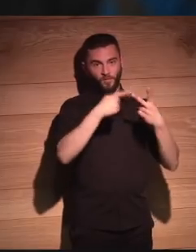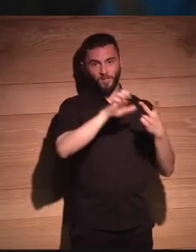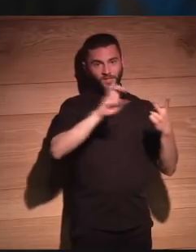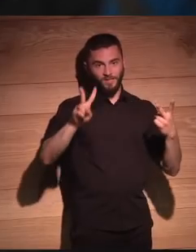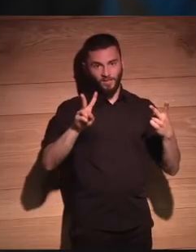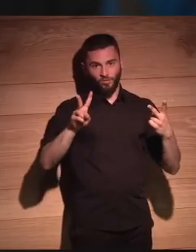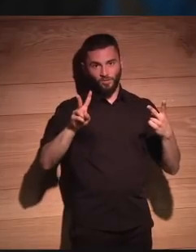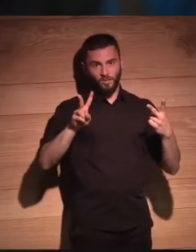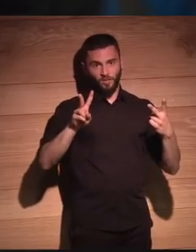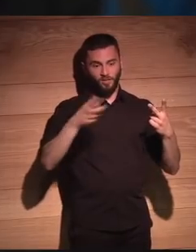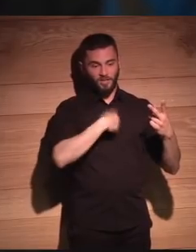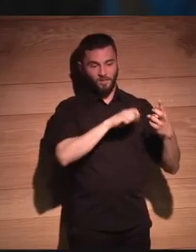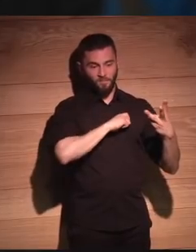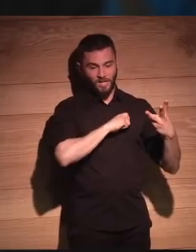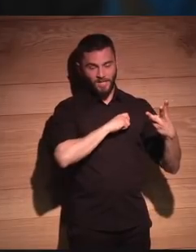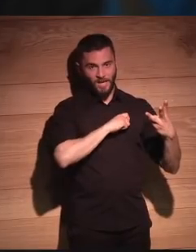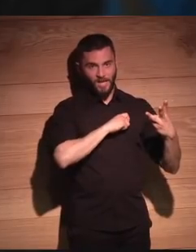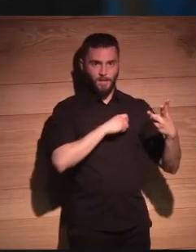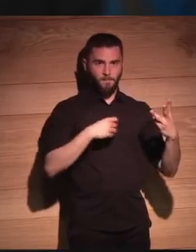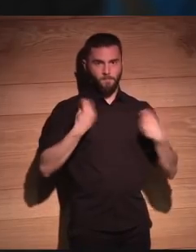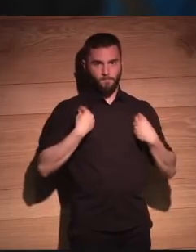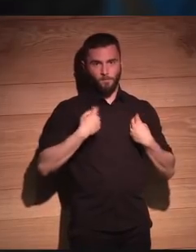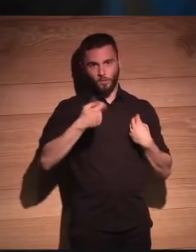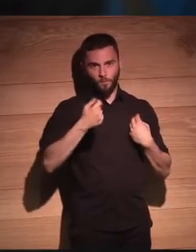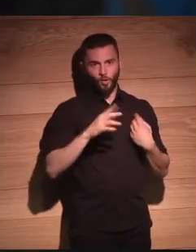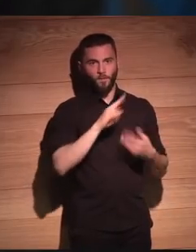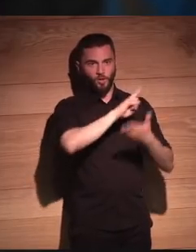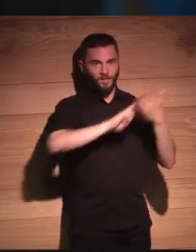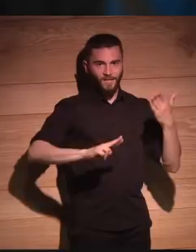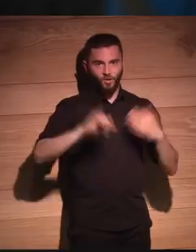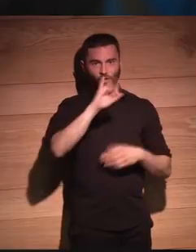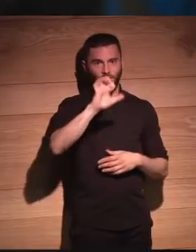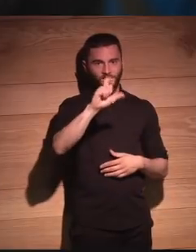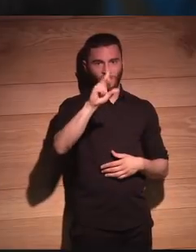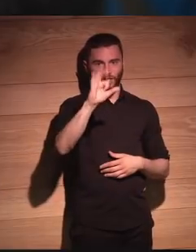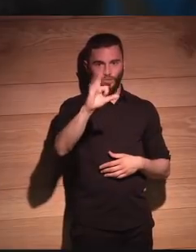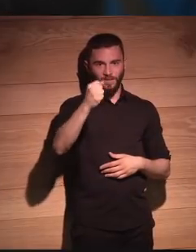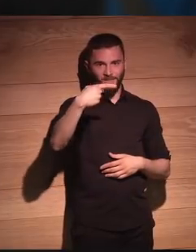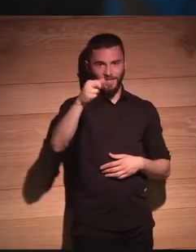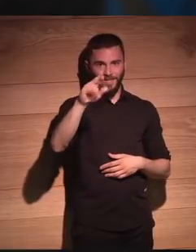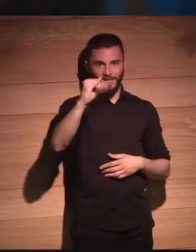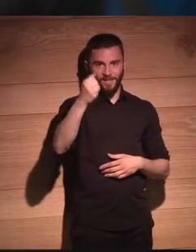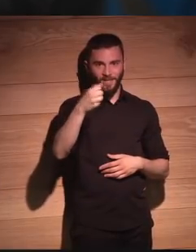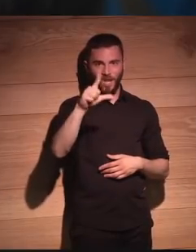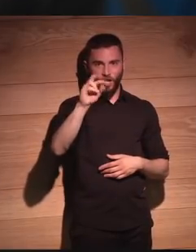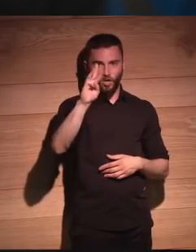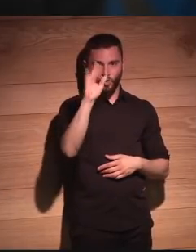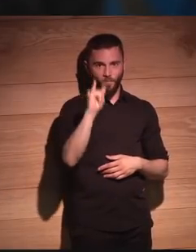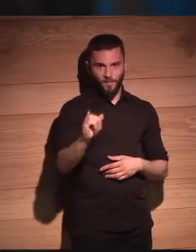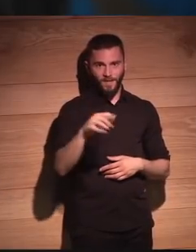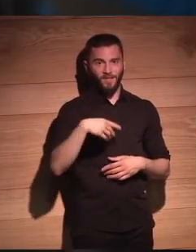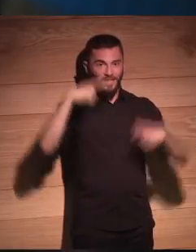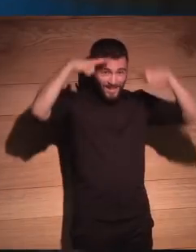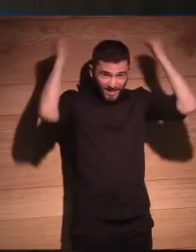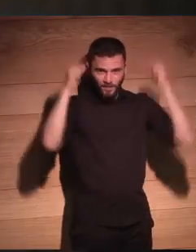España, es gallego, pero él reivindica su españolidad, y es José Luis García López, que fue un dibujante de Batman excepcional, es